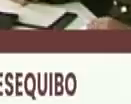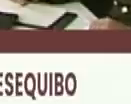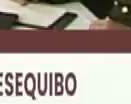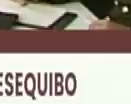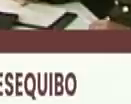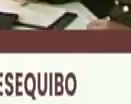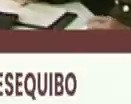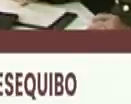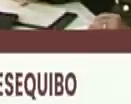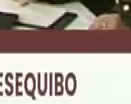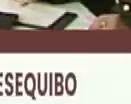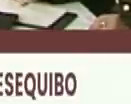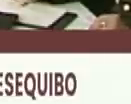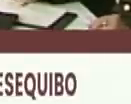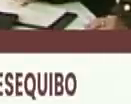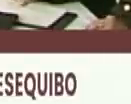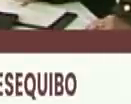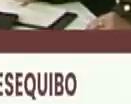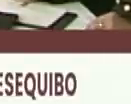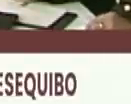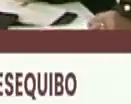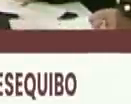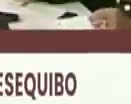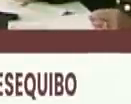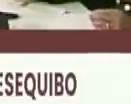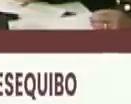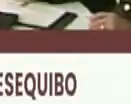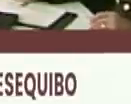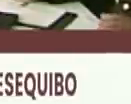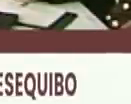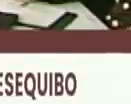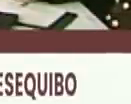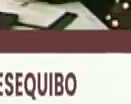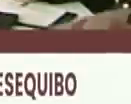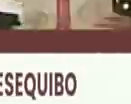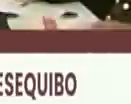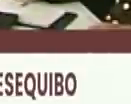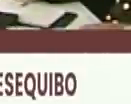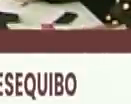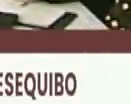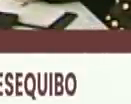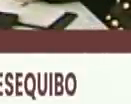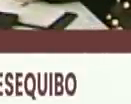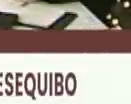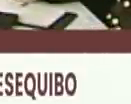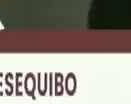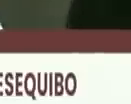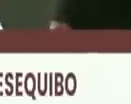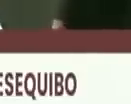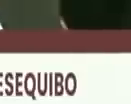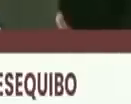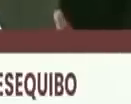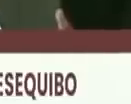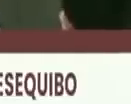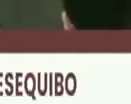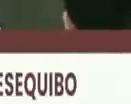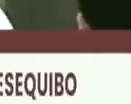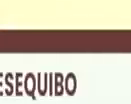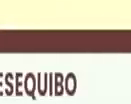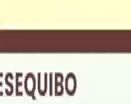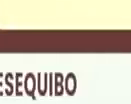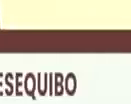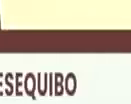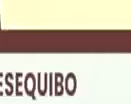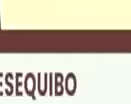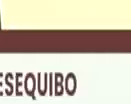multilaterales, el almirante en jefe, comandante del CEO, ministro Márquez. Bueno, todos muy bienvenidos. Hemos